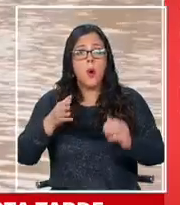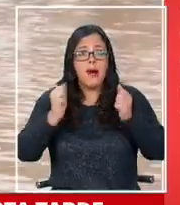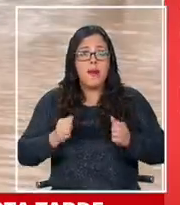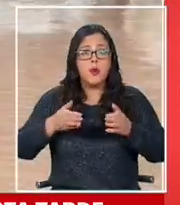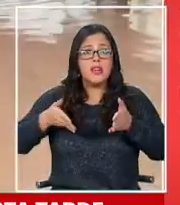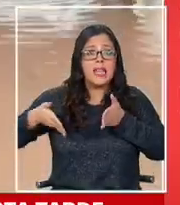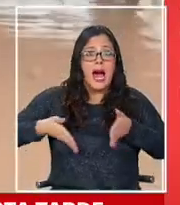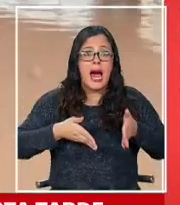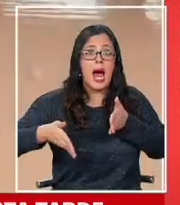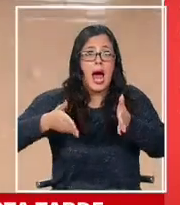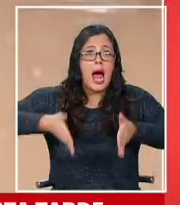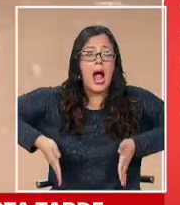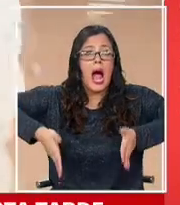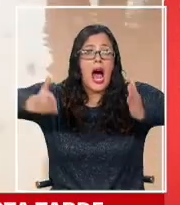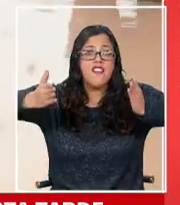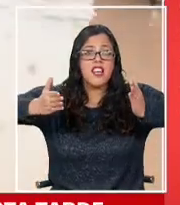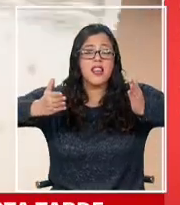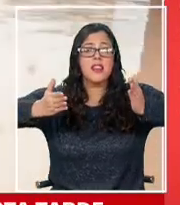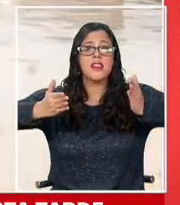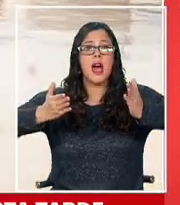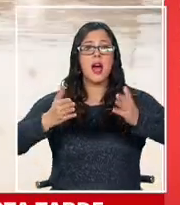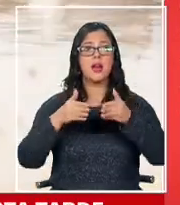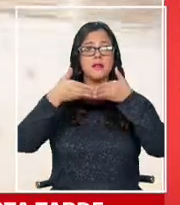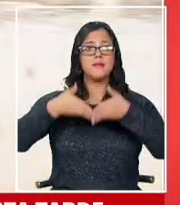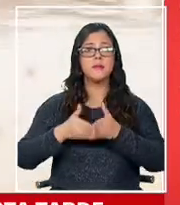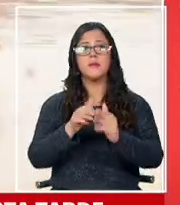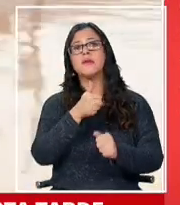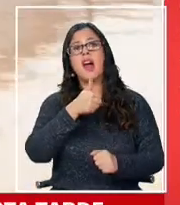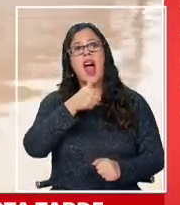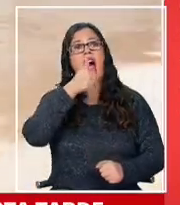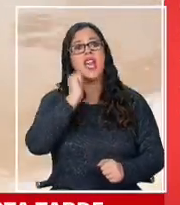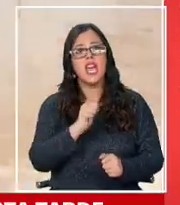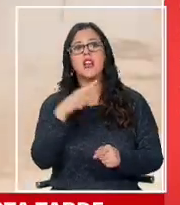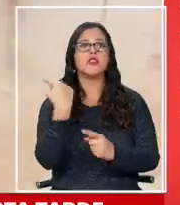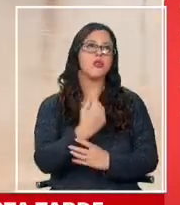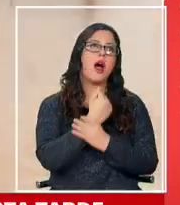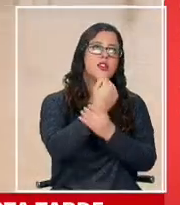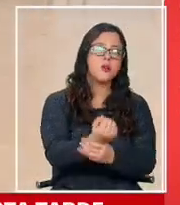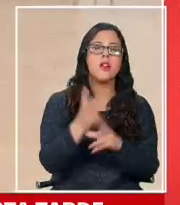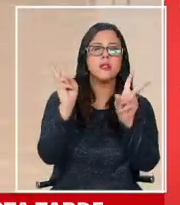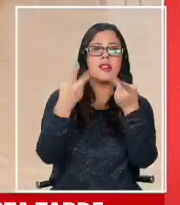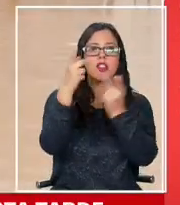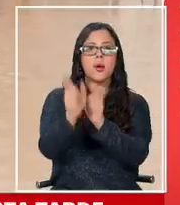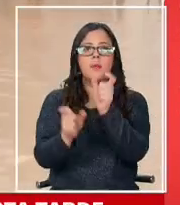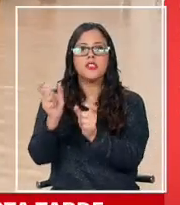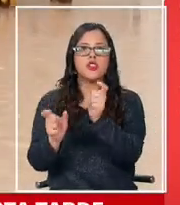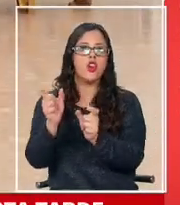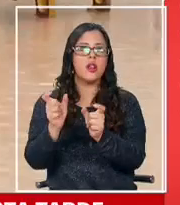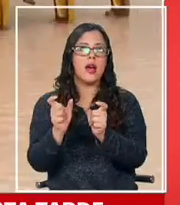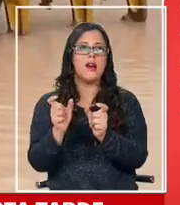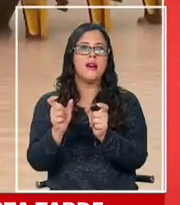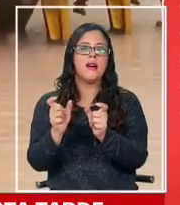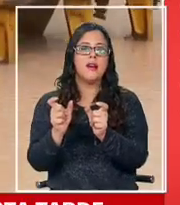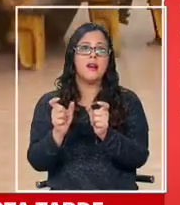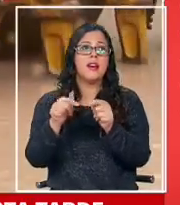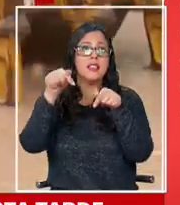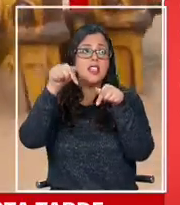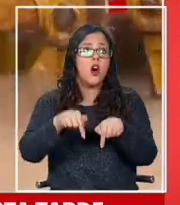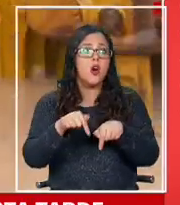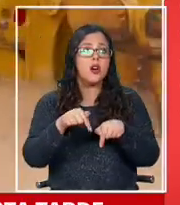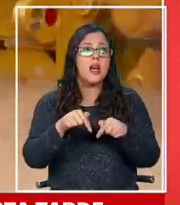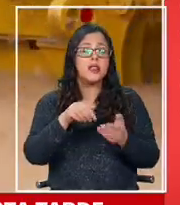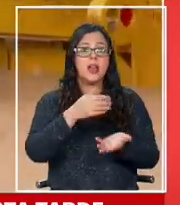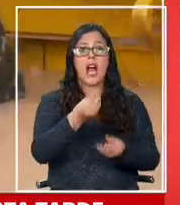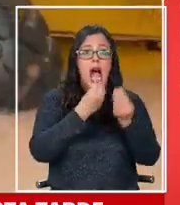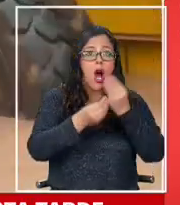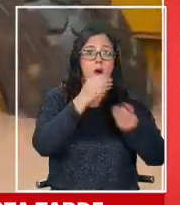había ninguna otra forma. Ayer estuvimos rescatando personas todo el día y día lo estamos haciendo, lo que es repartir alimentos para las zonas que están más alejadas, que